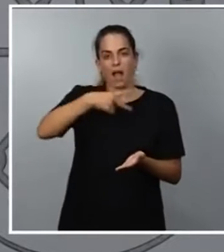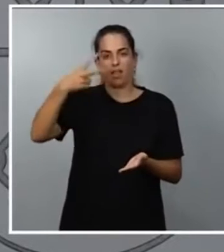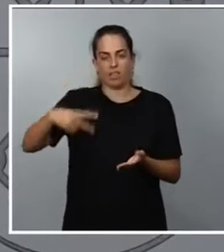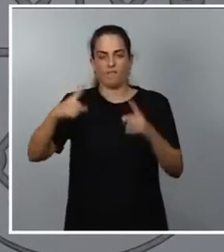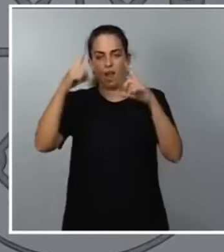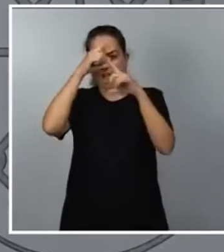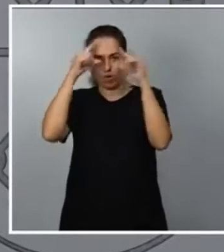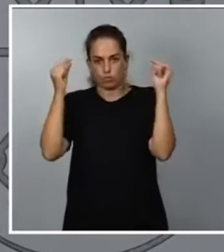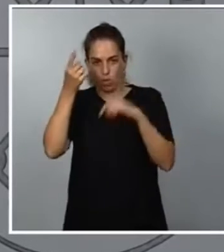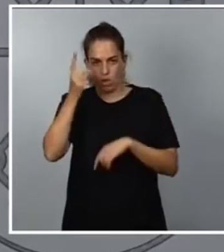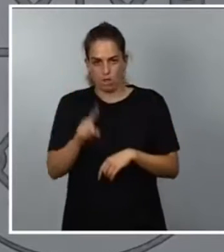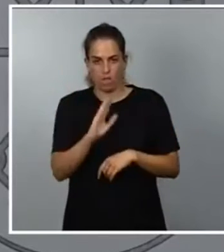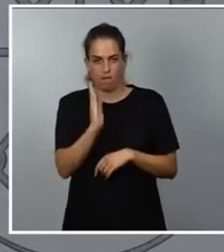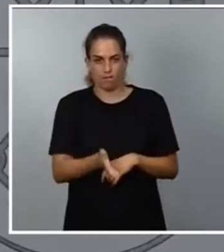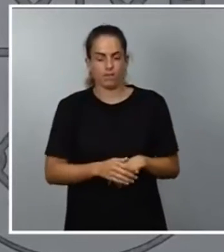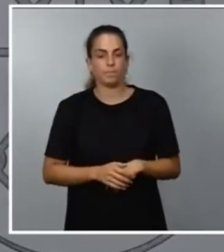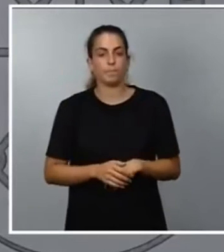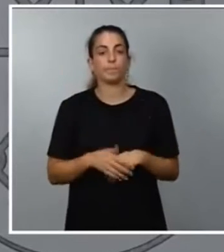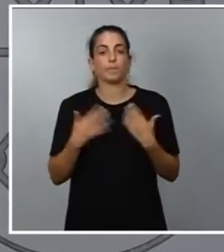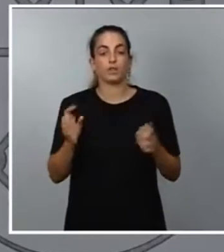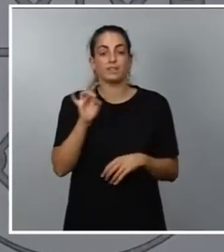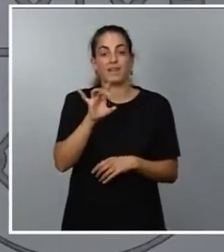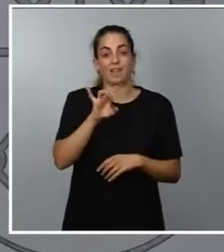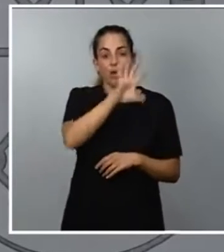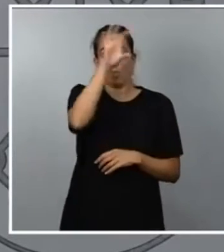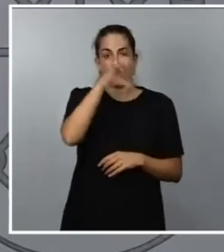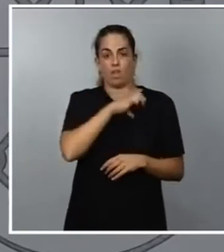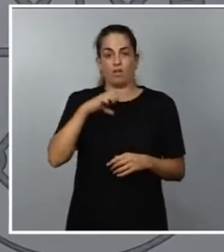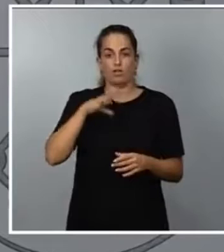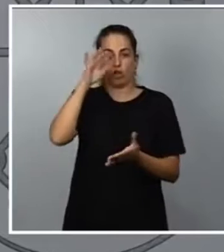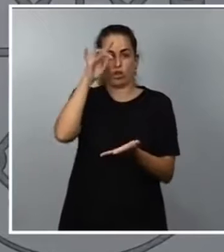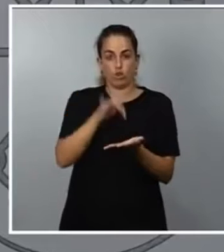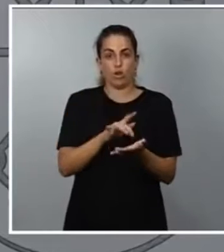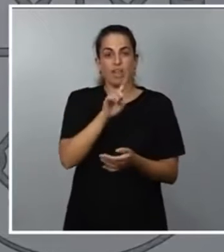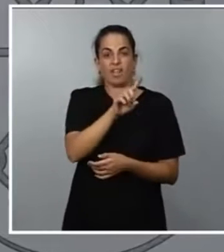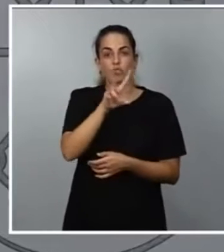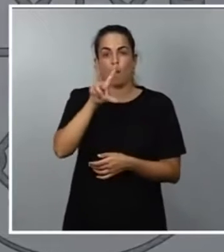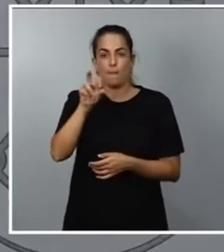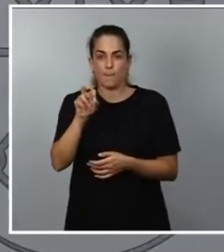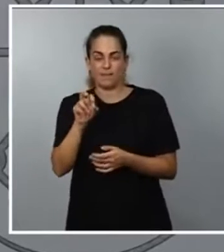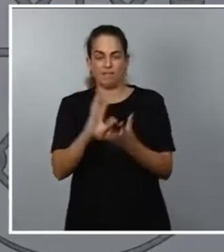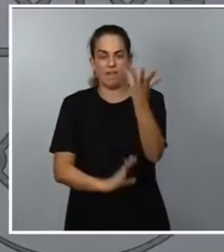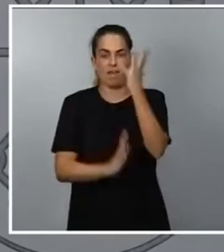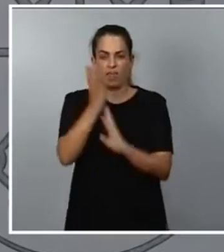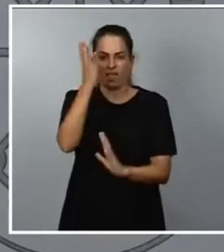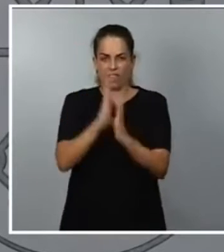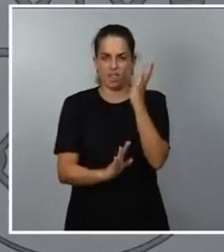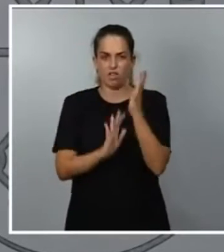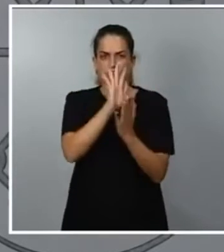Se han producido en estas 15 comunidades autónomas un total de 120 incendios forestales, algunos de ellos